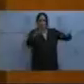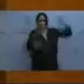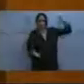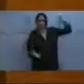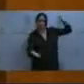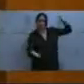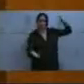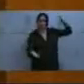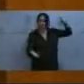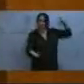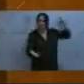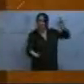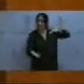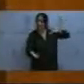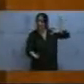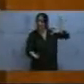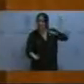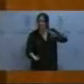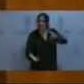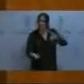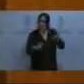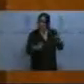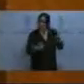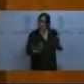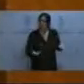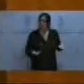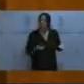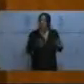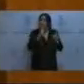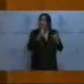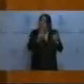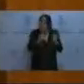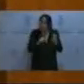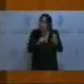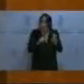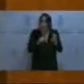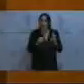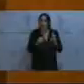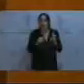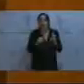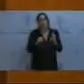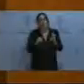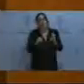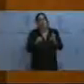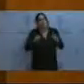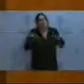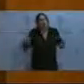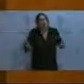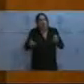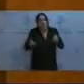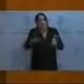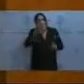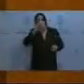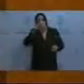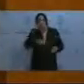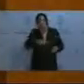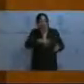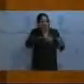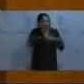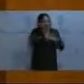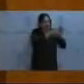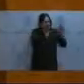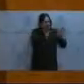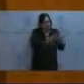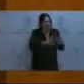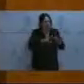aclarar. Hoy, en esta cuestión, toca, como digo, la acción o denunciar su nefasta gestión en